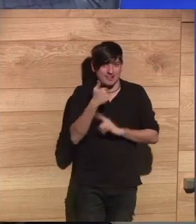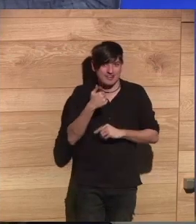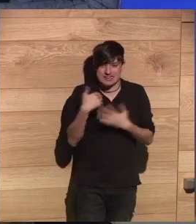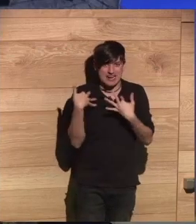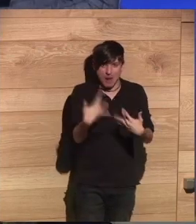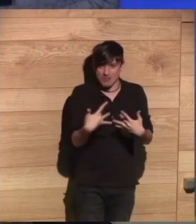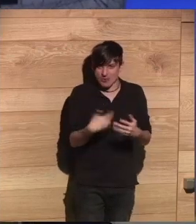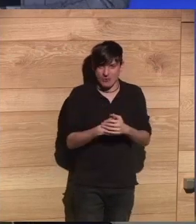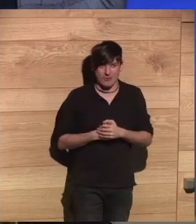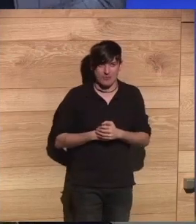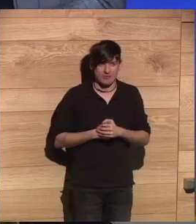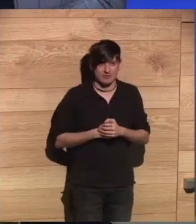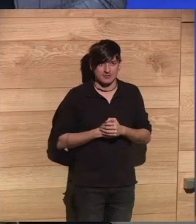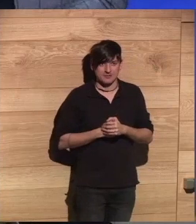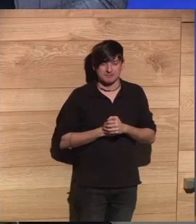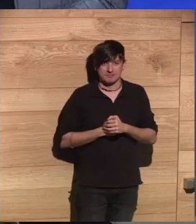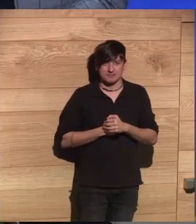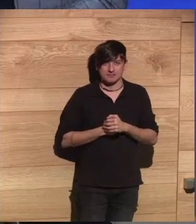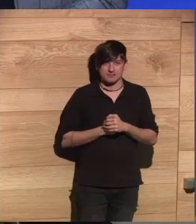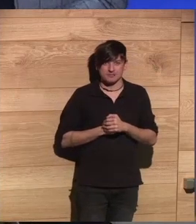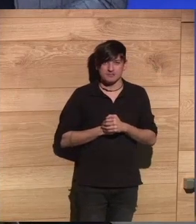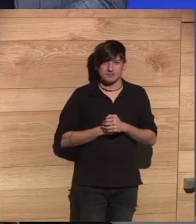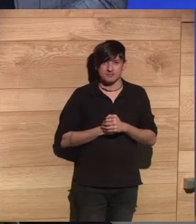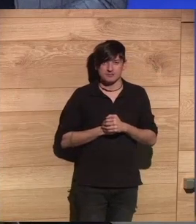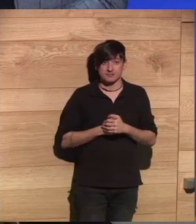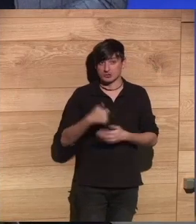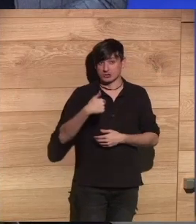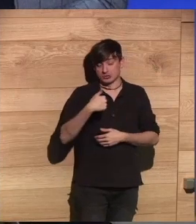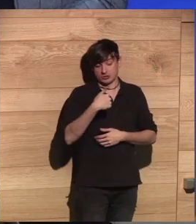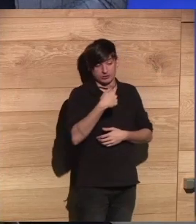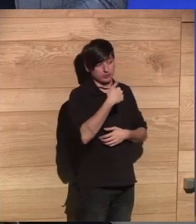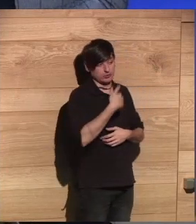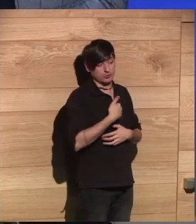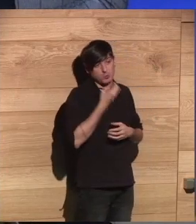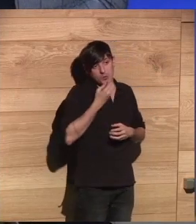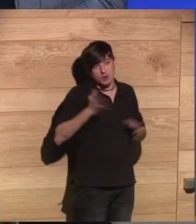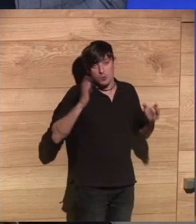rápidamente. No, y yo, bueno, yo